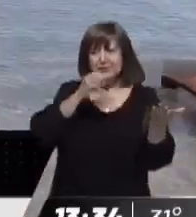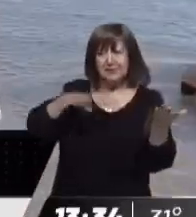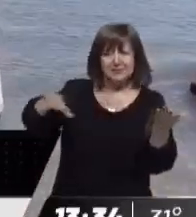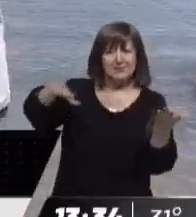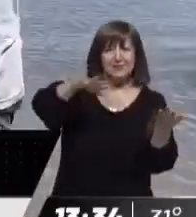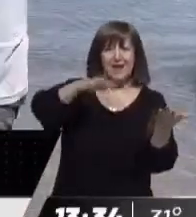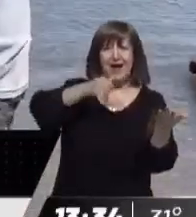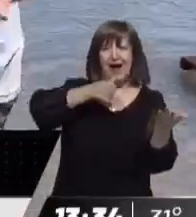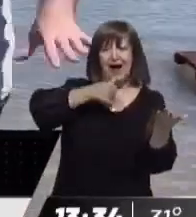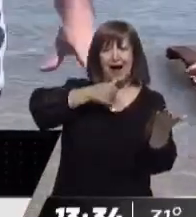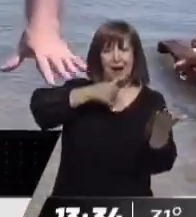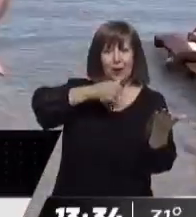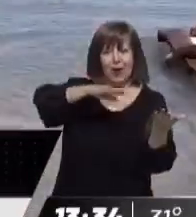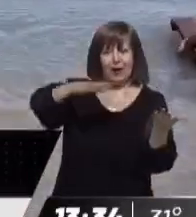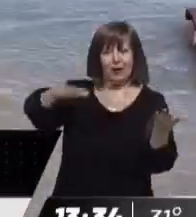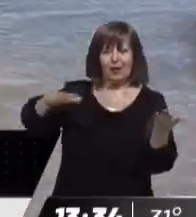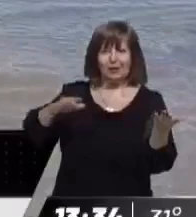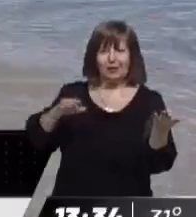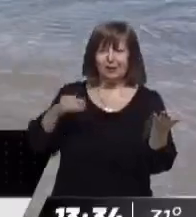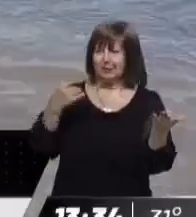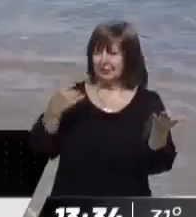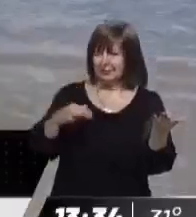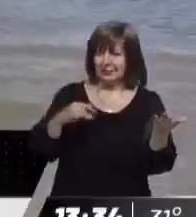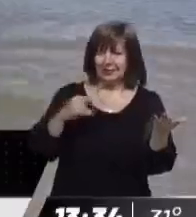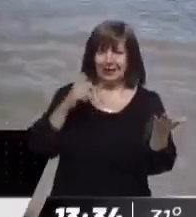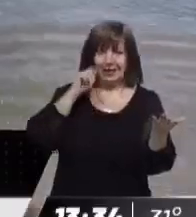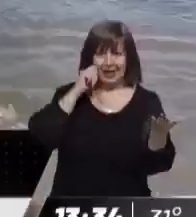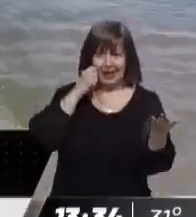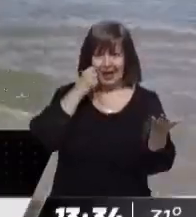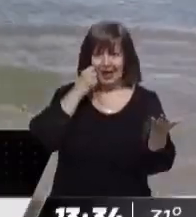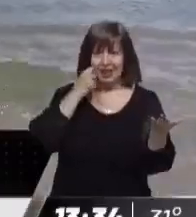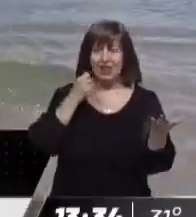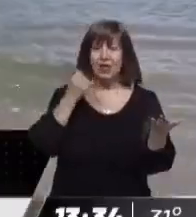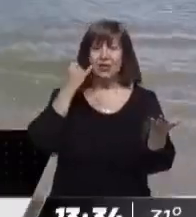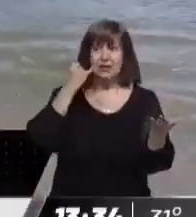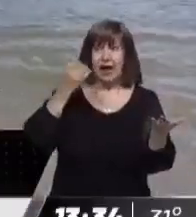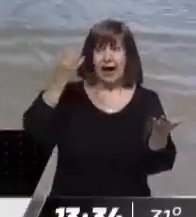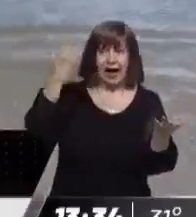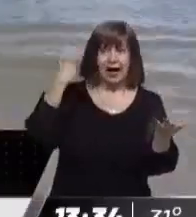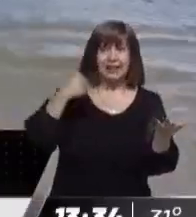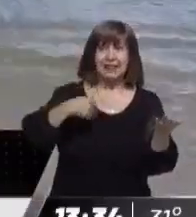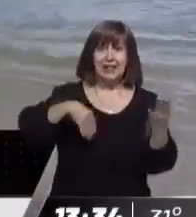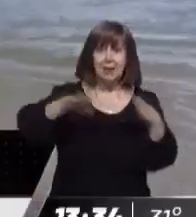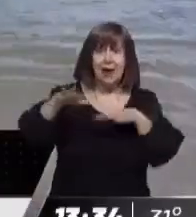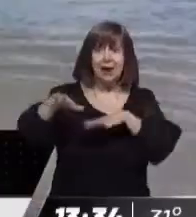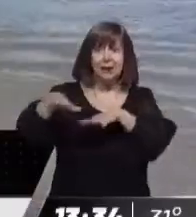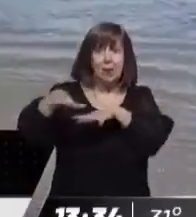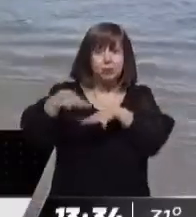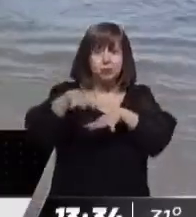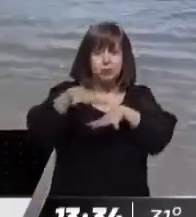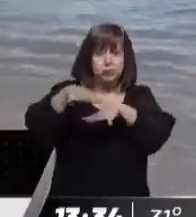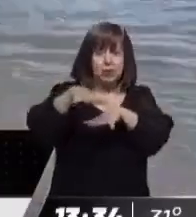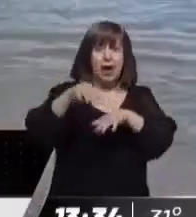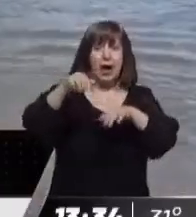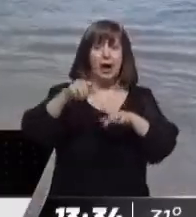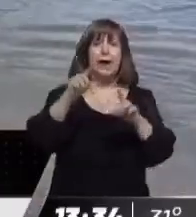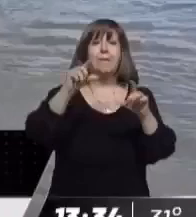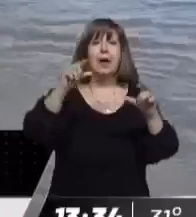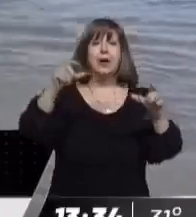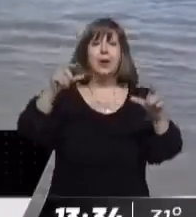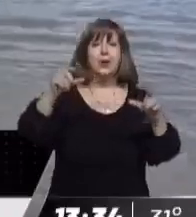esta agua que, chicos, se va retirando porque es mucha menos agua de la que... ¿Está fría el agua? Llegó. Está caliente el agua, Pablo.